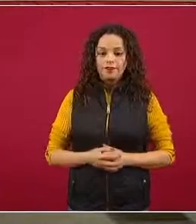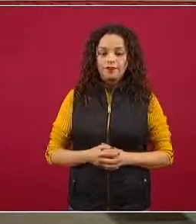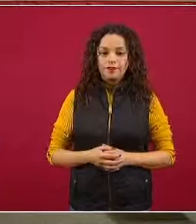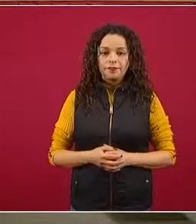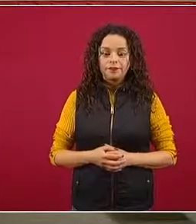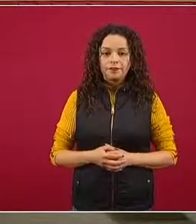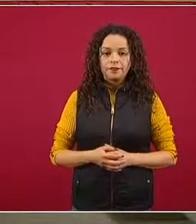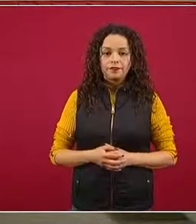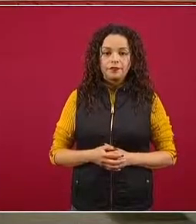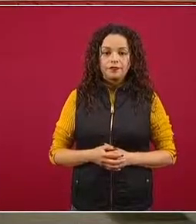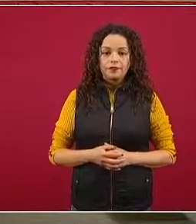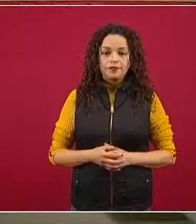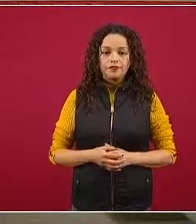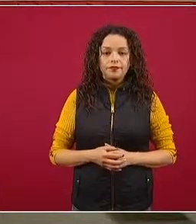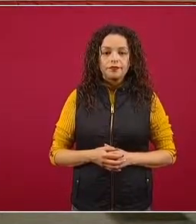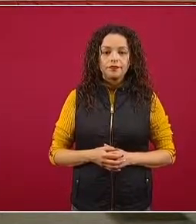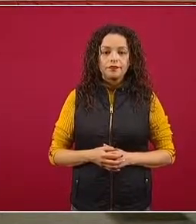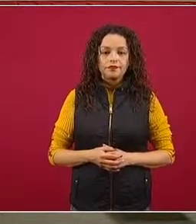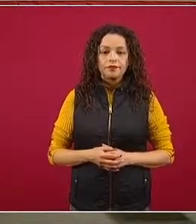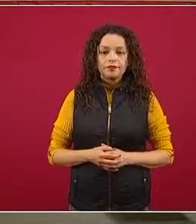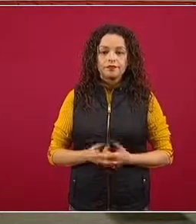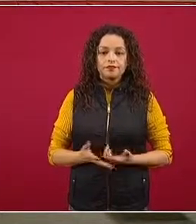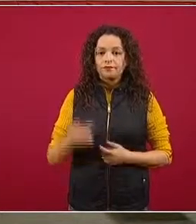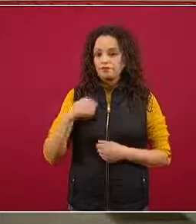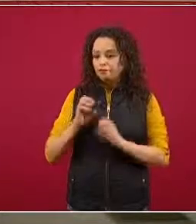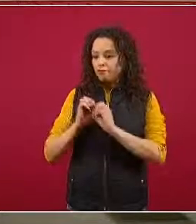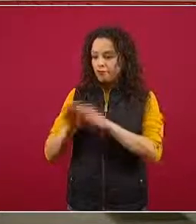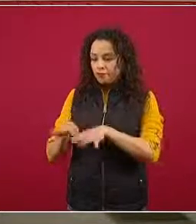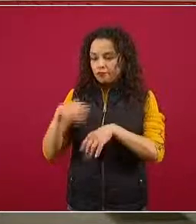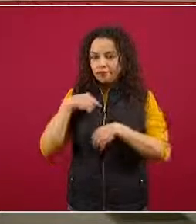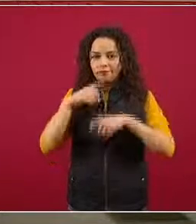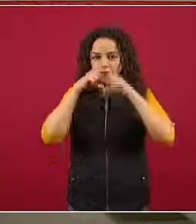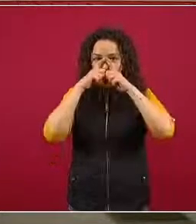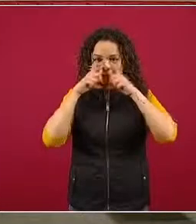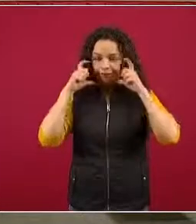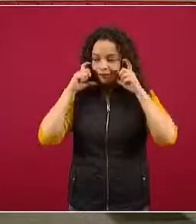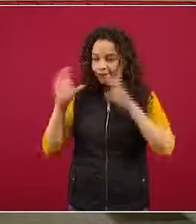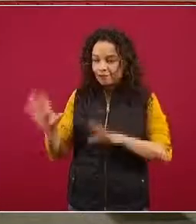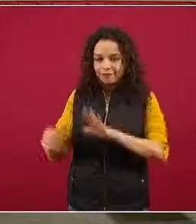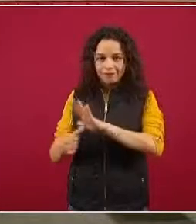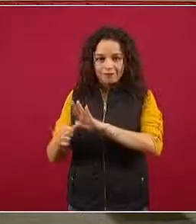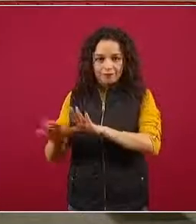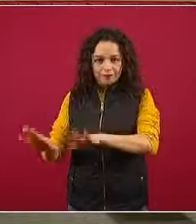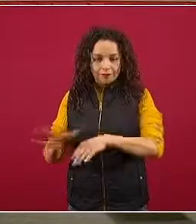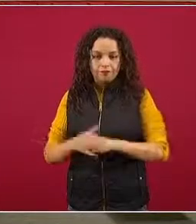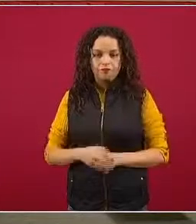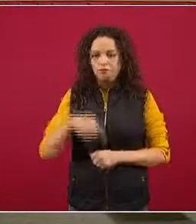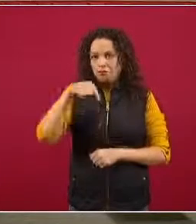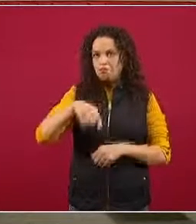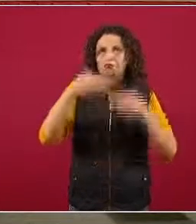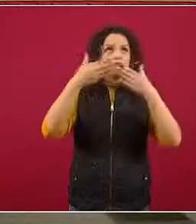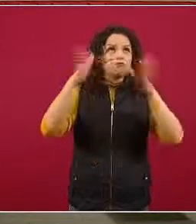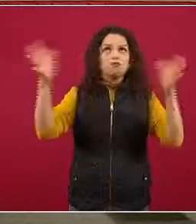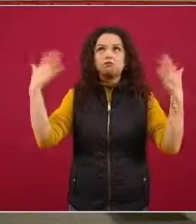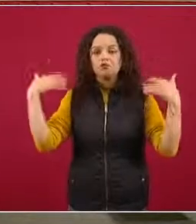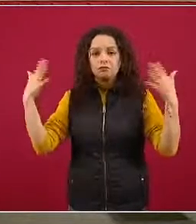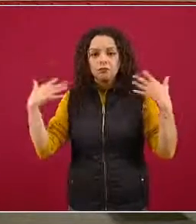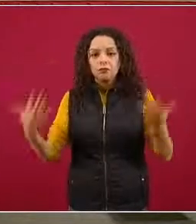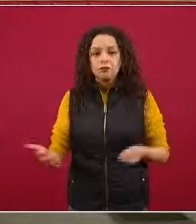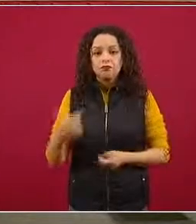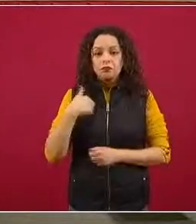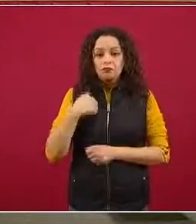Estamos en un espacio abierto, no estoy a menos de 1,5 metros de ninguna